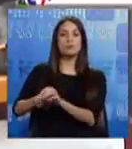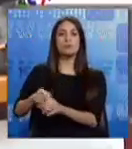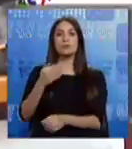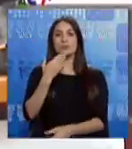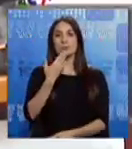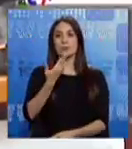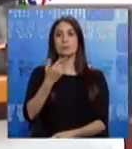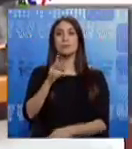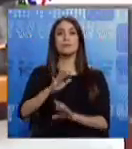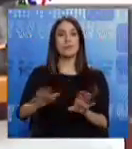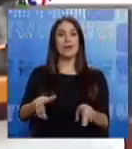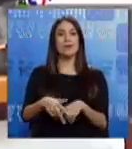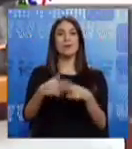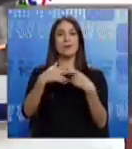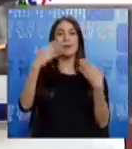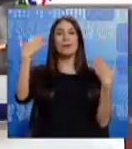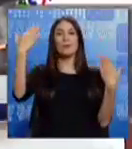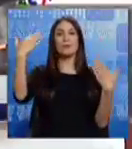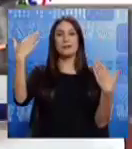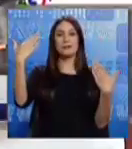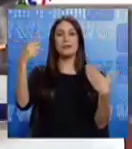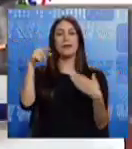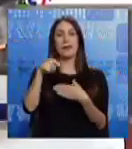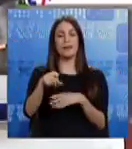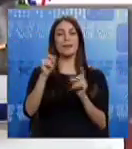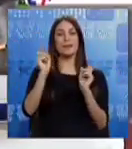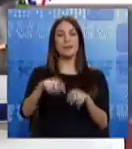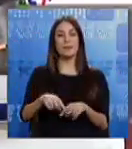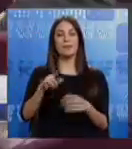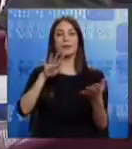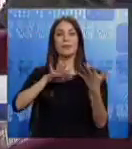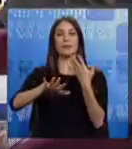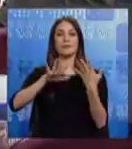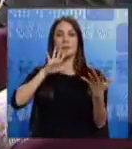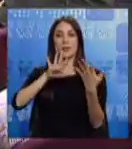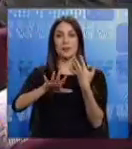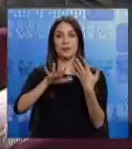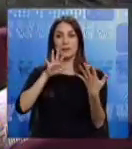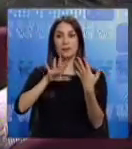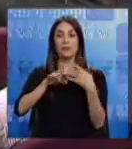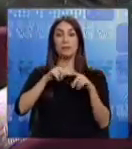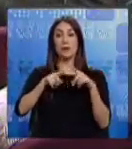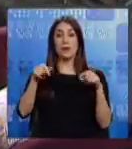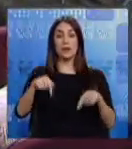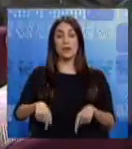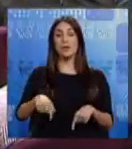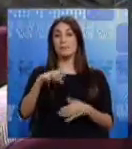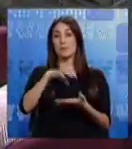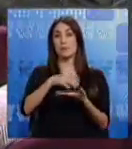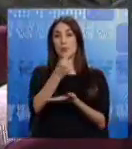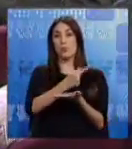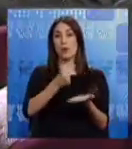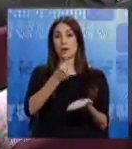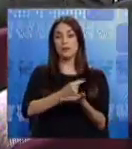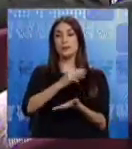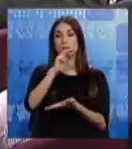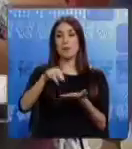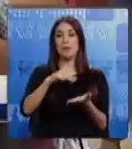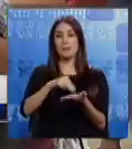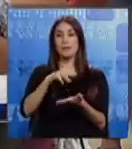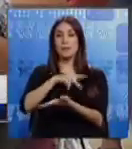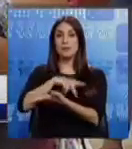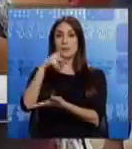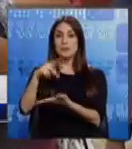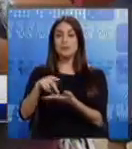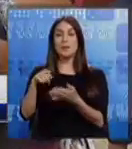acción política, esa acción política que tiene que ser transparente. En el país, solamente en las provincias de Guayas, Manabí y Pichincha, es